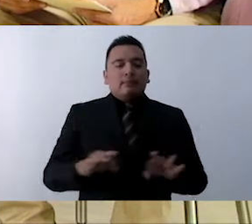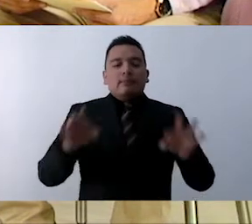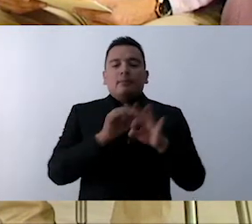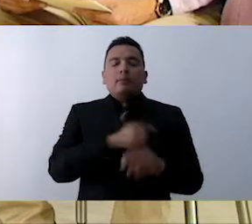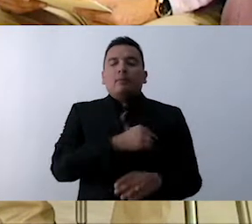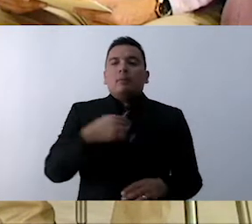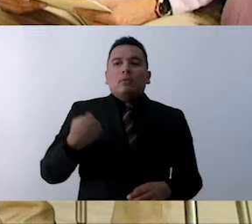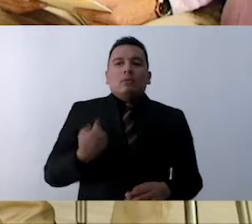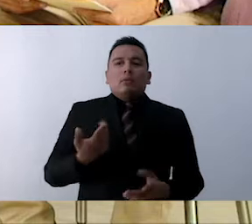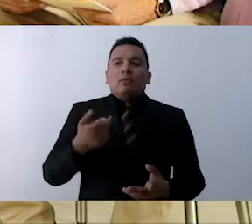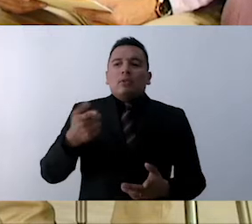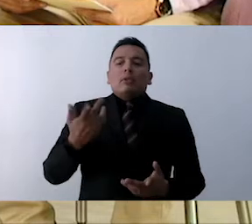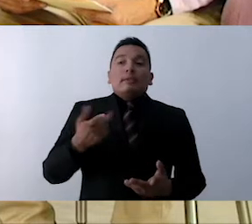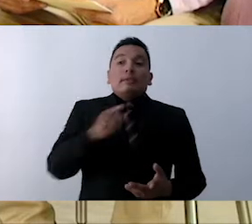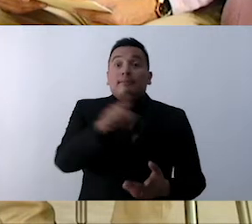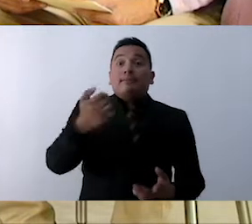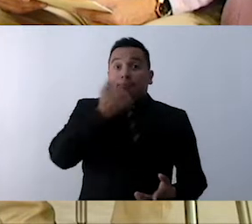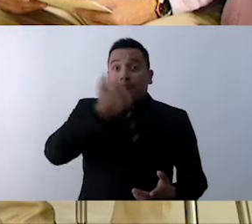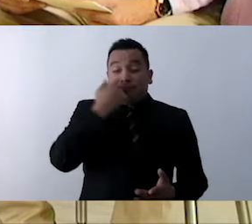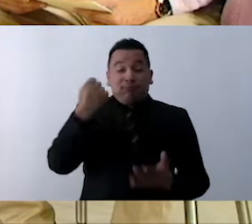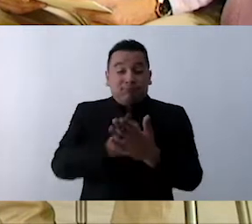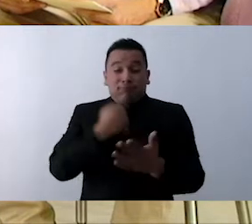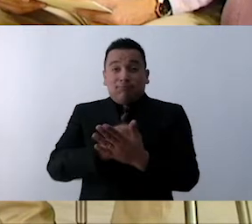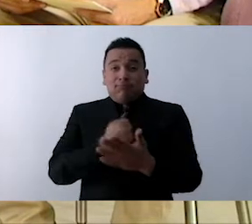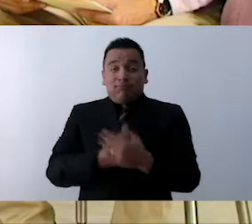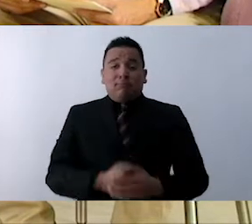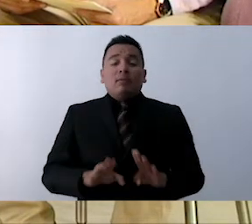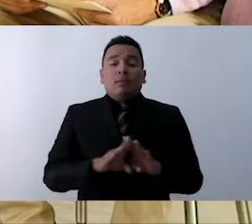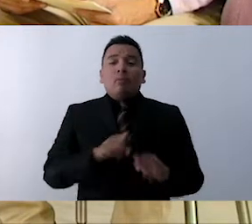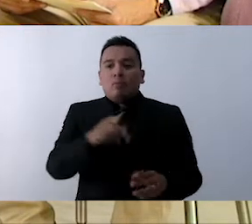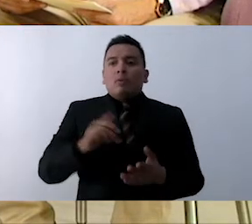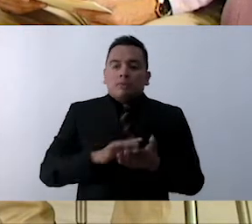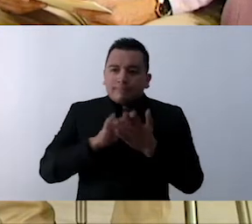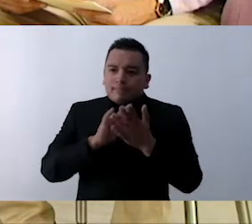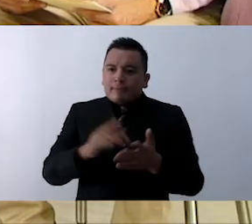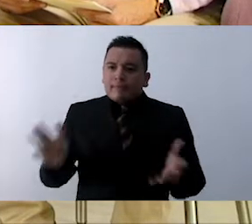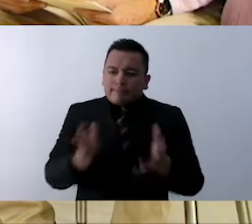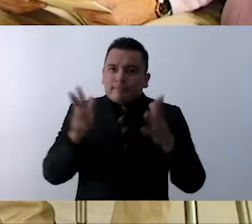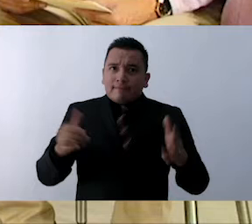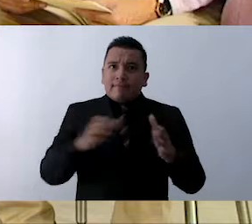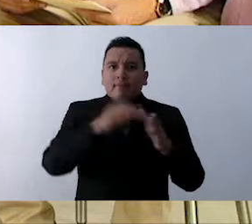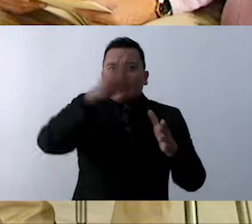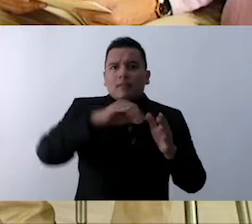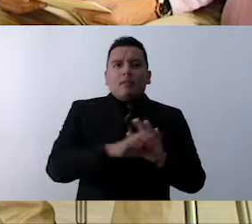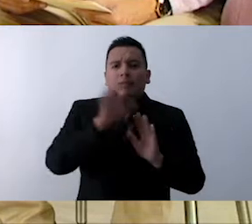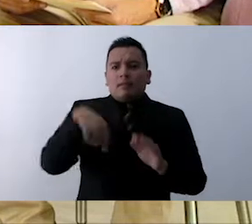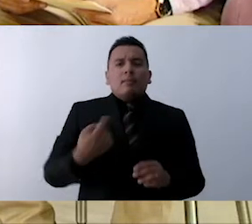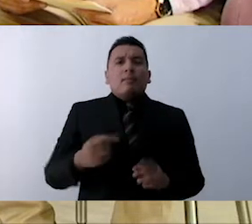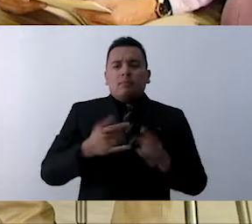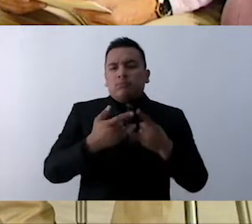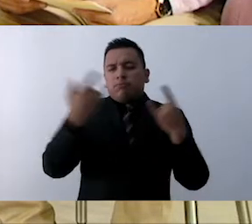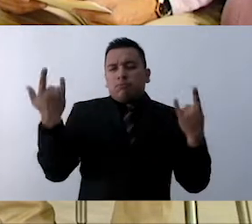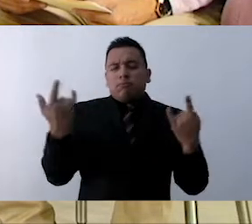las universidades tienen un papel muy importante en esa función de exigencia, desde luego en la participación. Por ejemplo, por